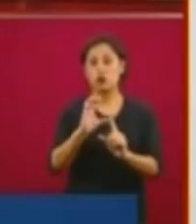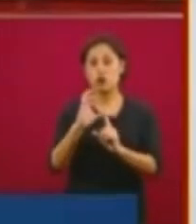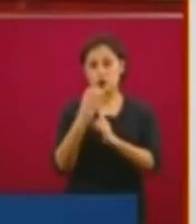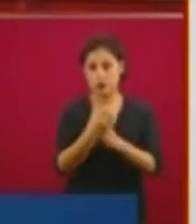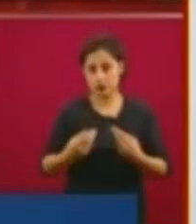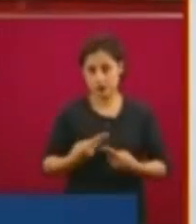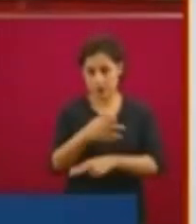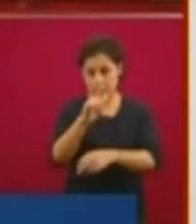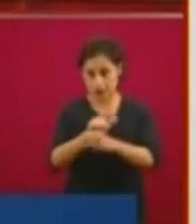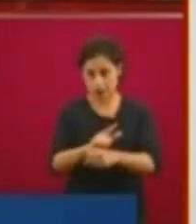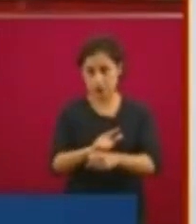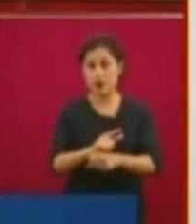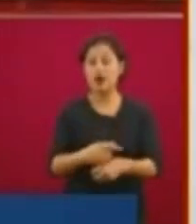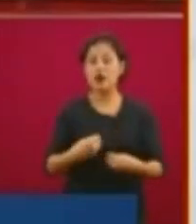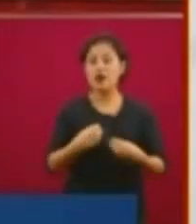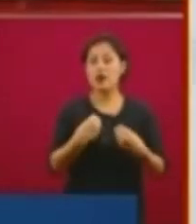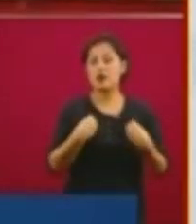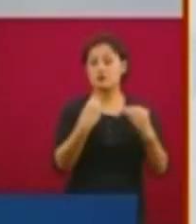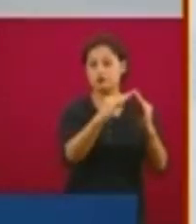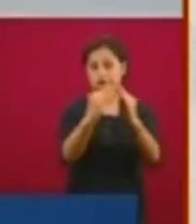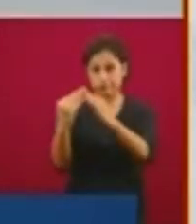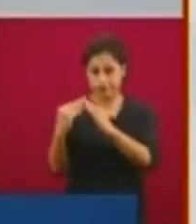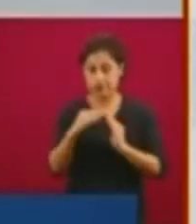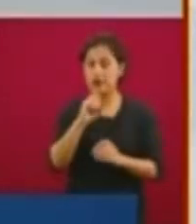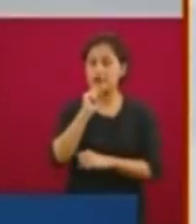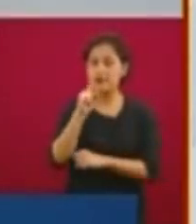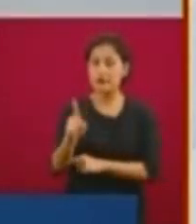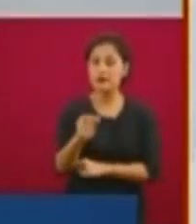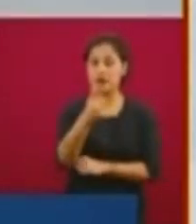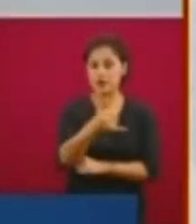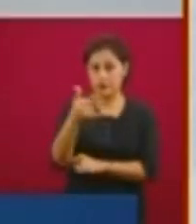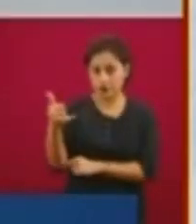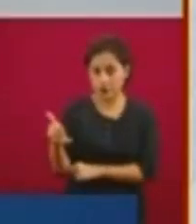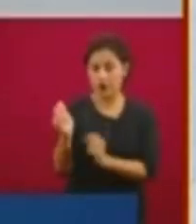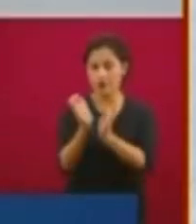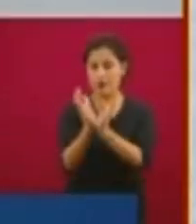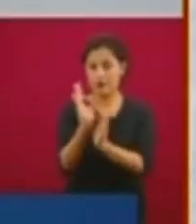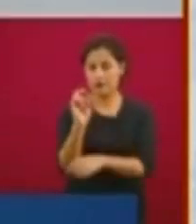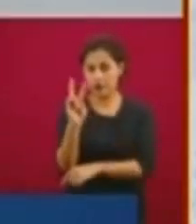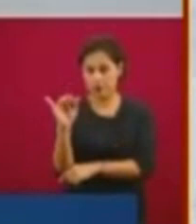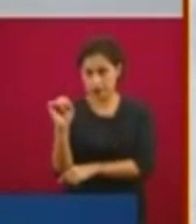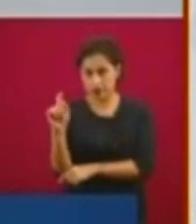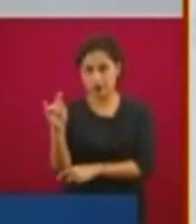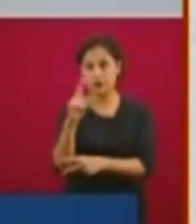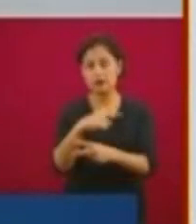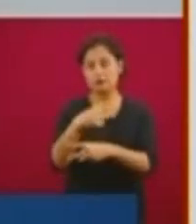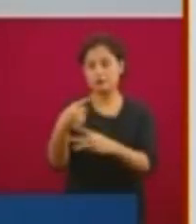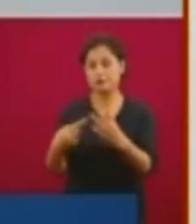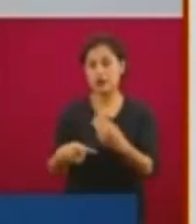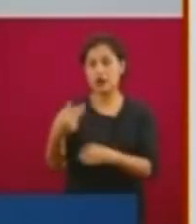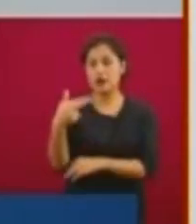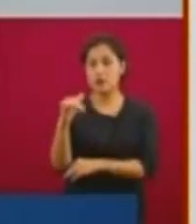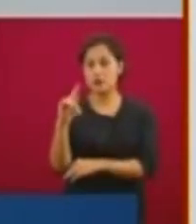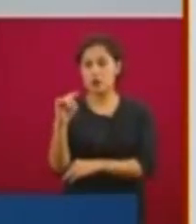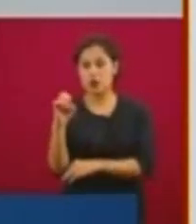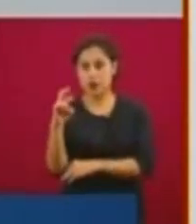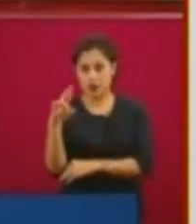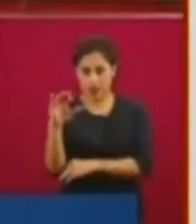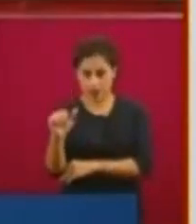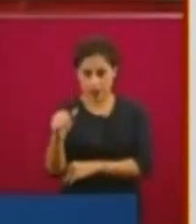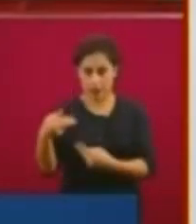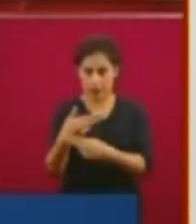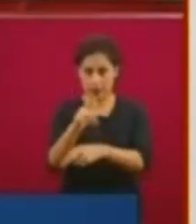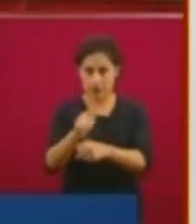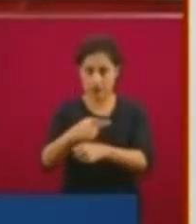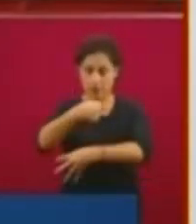forma muy fácil de transmisión del virus. Pero también la reflexión, y creo que vamos en la misma línea con este programa,